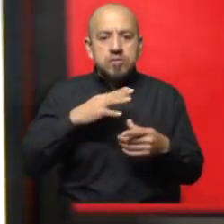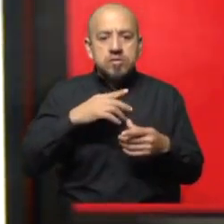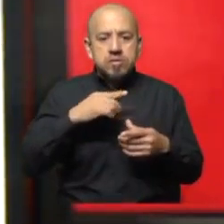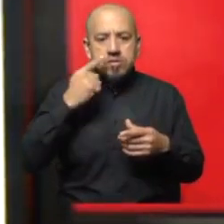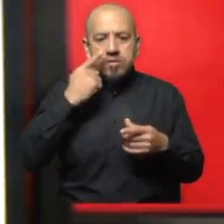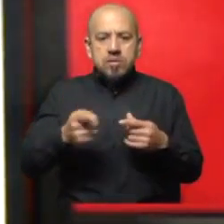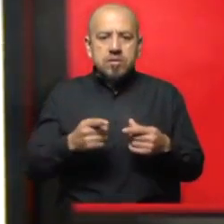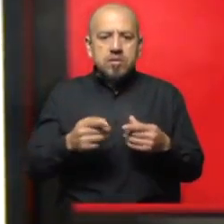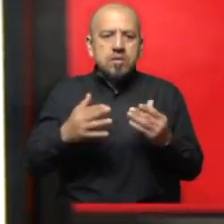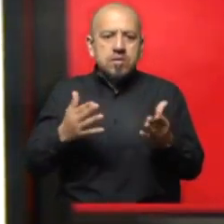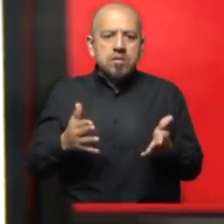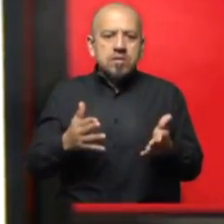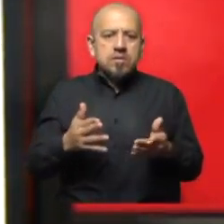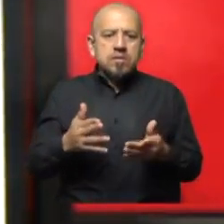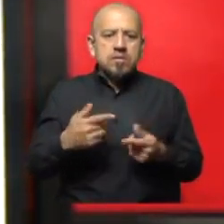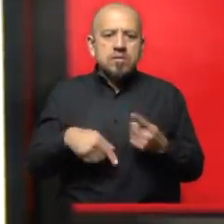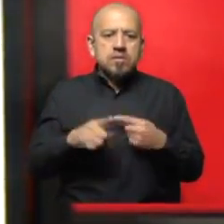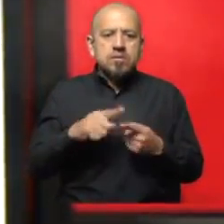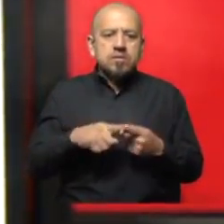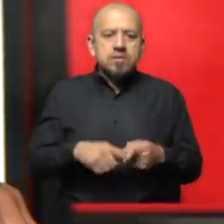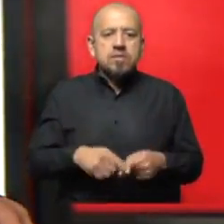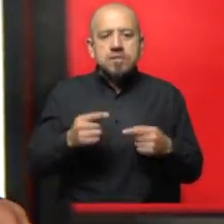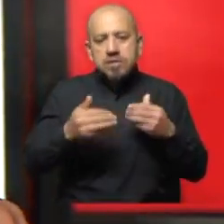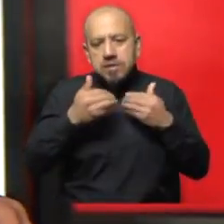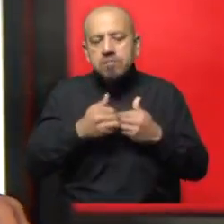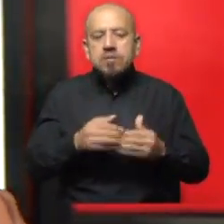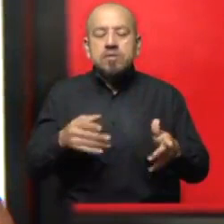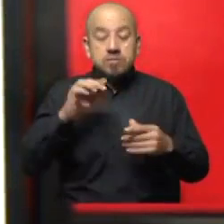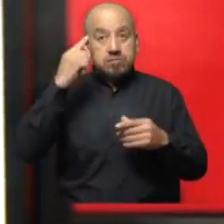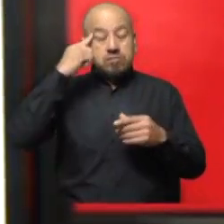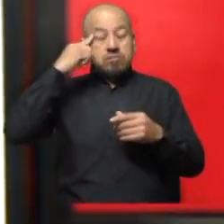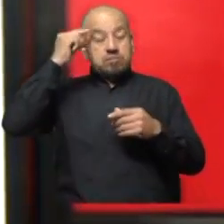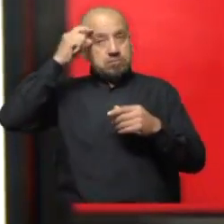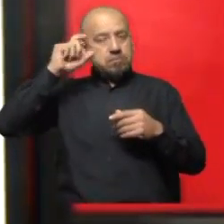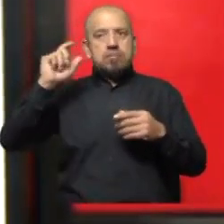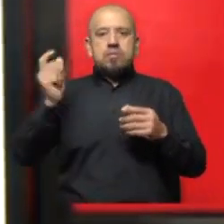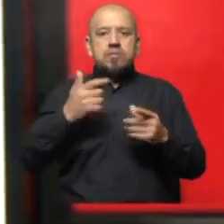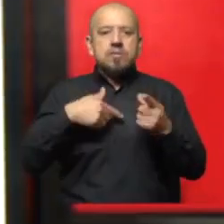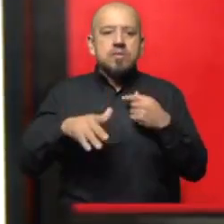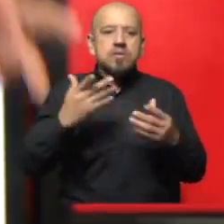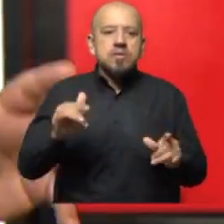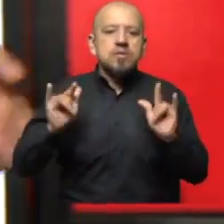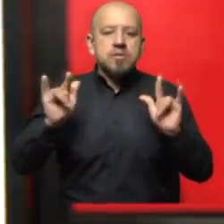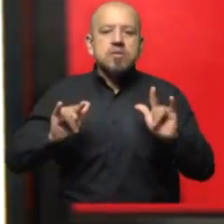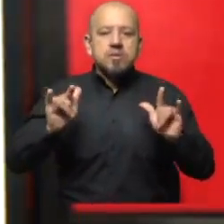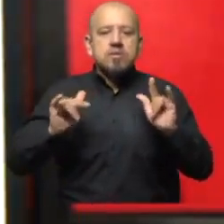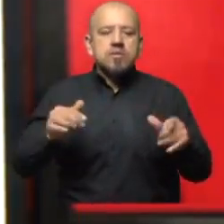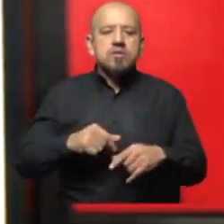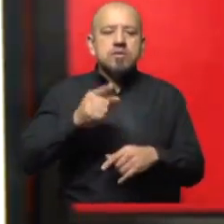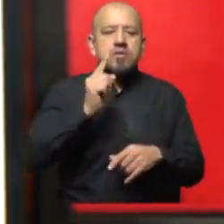musical me enloqueció ya partir de ahí empecé como a buscar bandas de rock guns 'n' roses